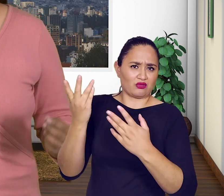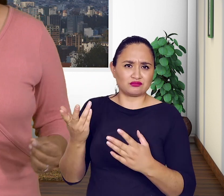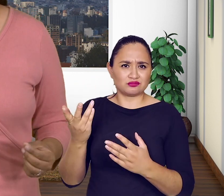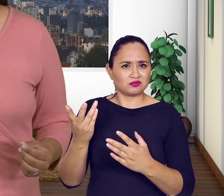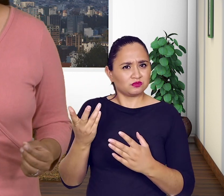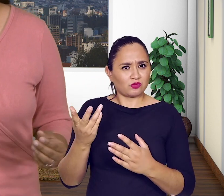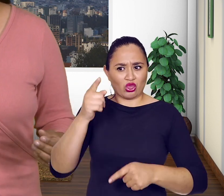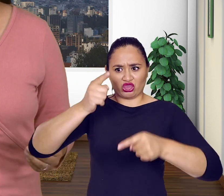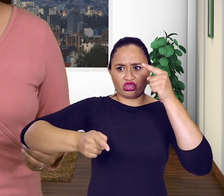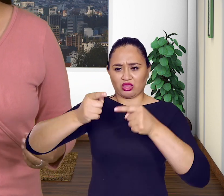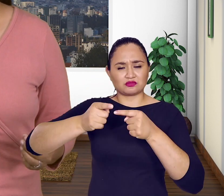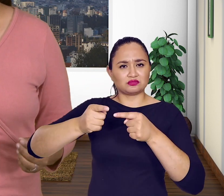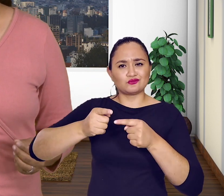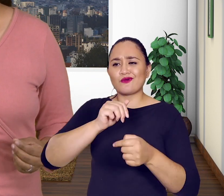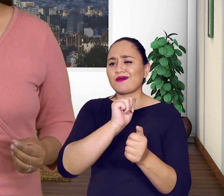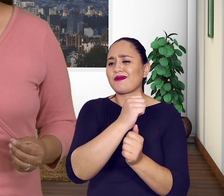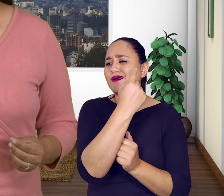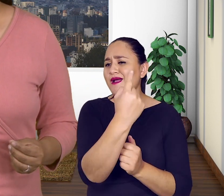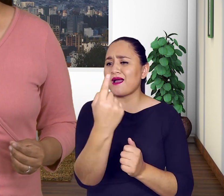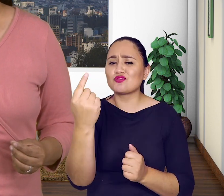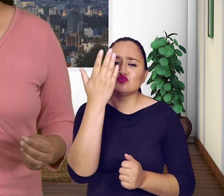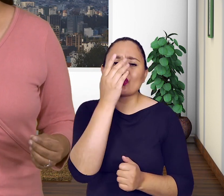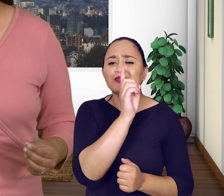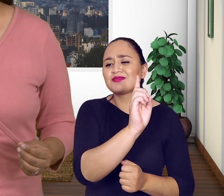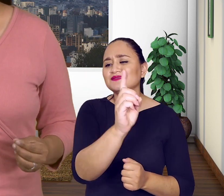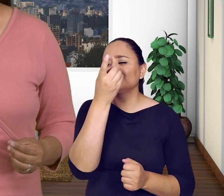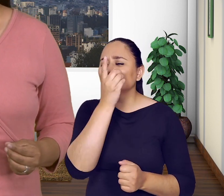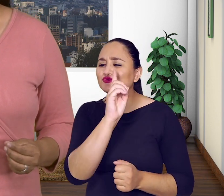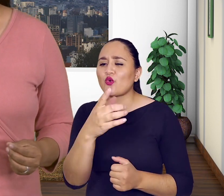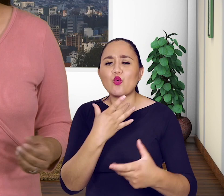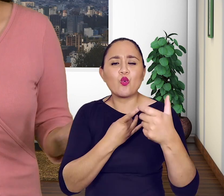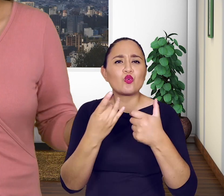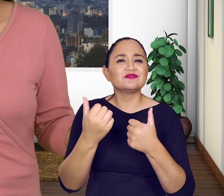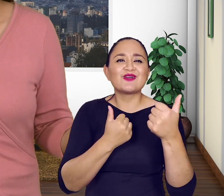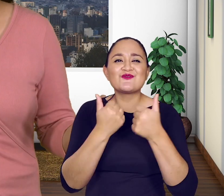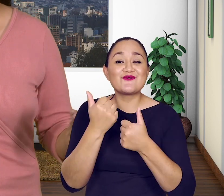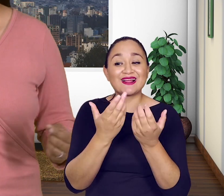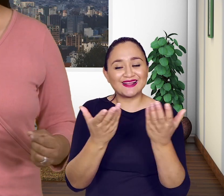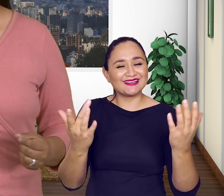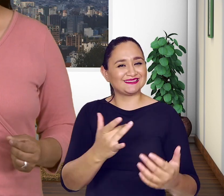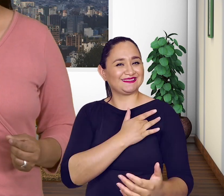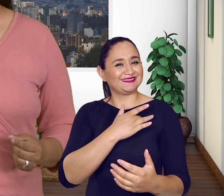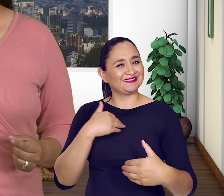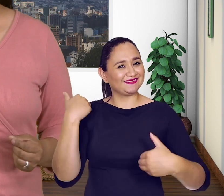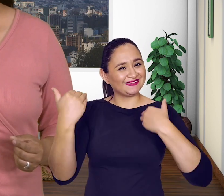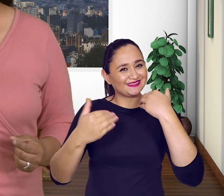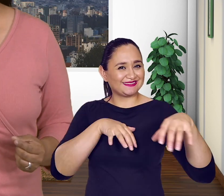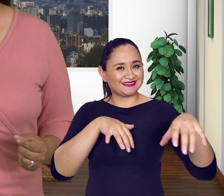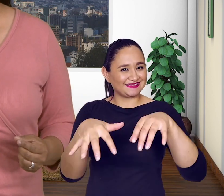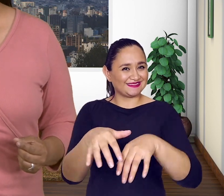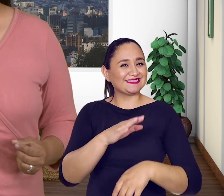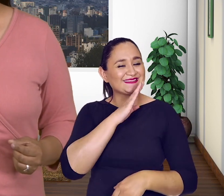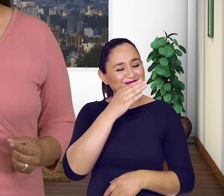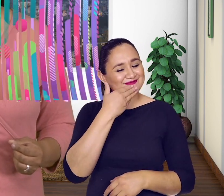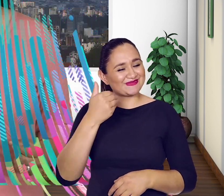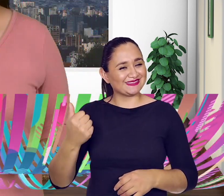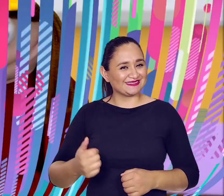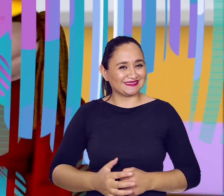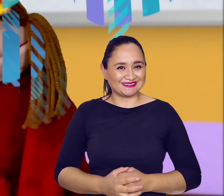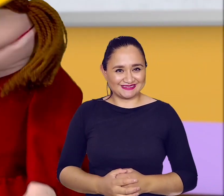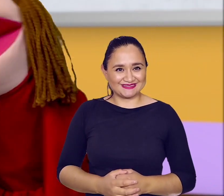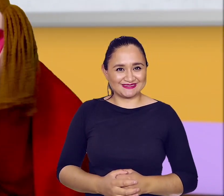las chicas y los chicos tengan la oportunidad de tomar sus propias decisiones y ser felices con la actividad que elija siempre será la